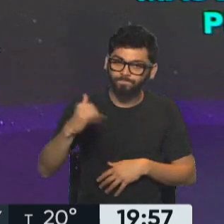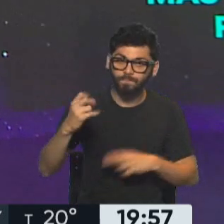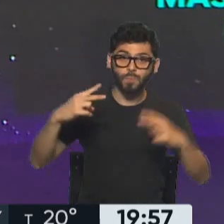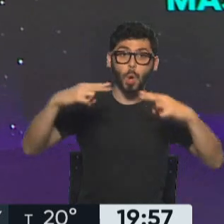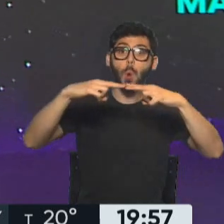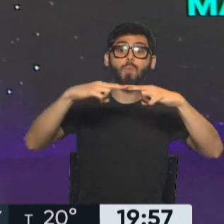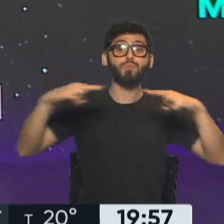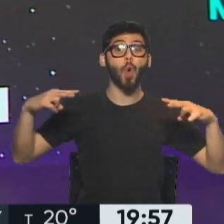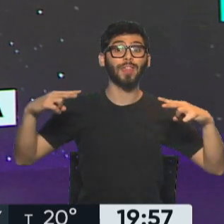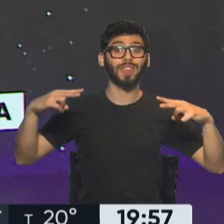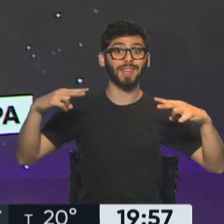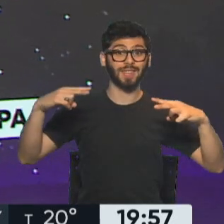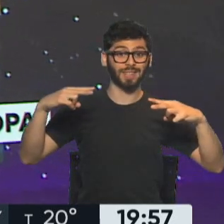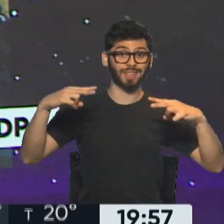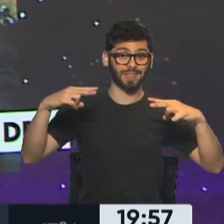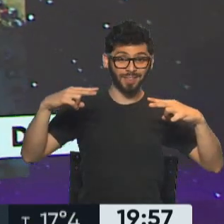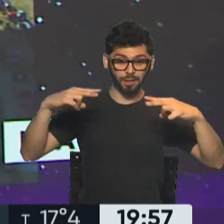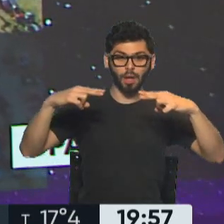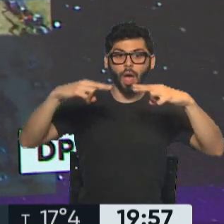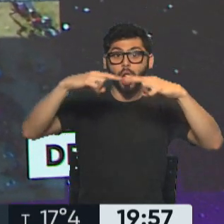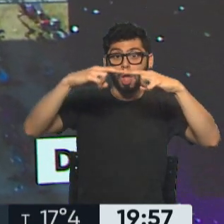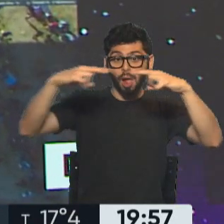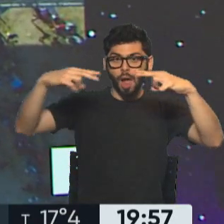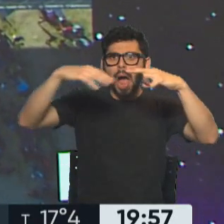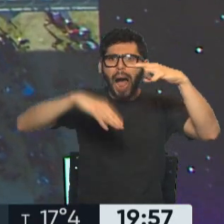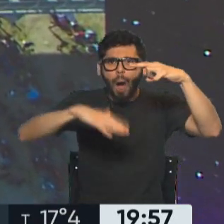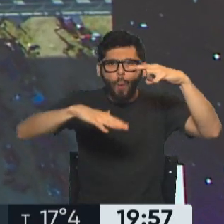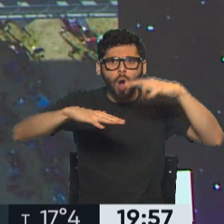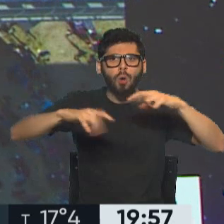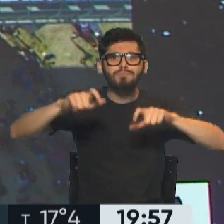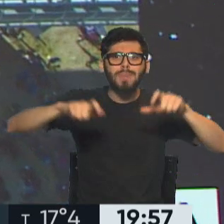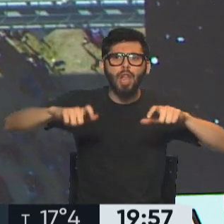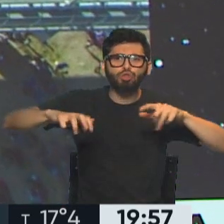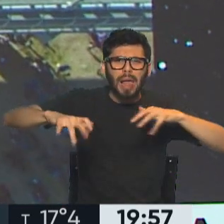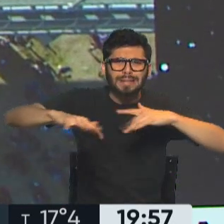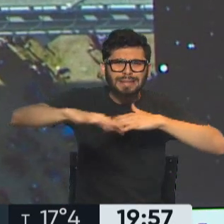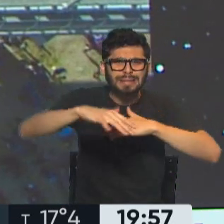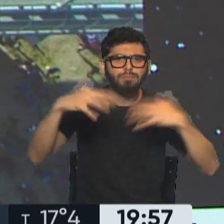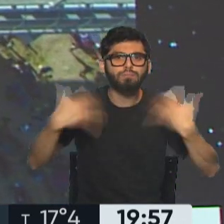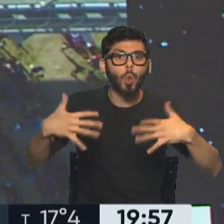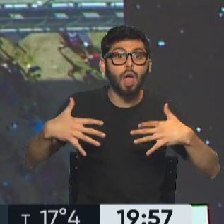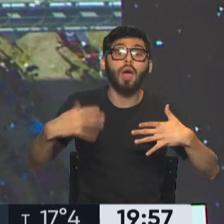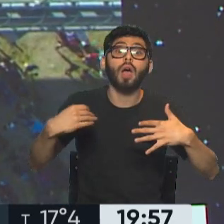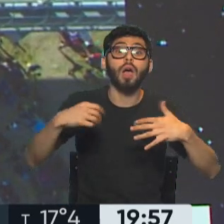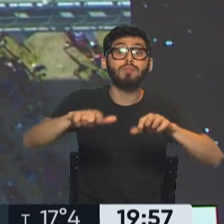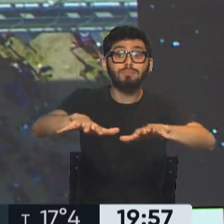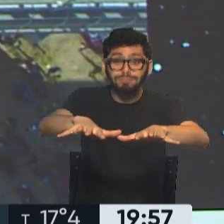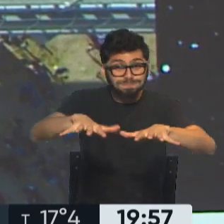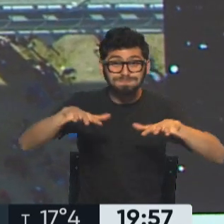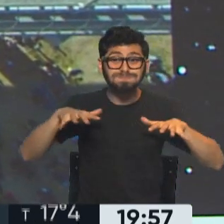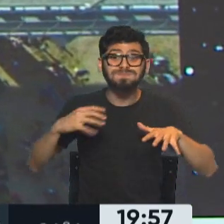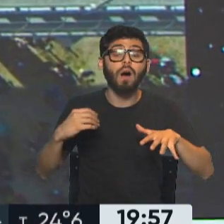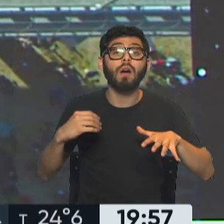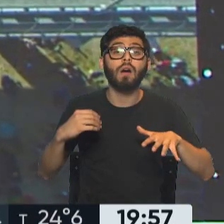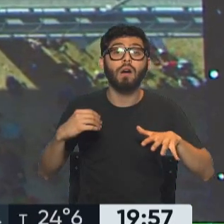una autopista ahí que cruza de un lado al otro. Y abajo, gente, muchísima gente. Y estamos hablando de esa gran cantidad de personas que se concentró, sobre